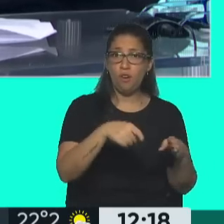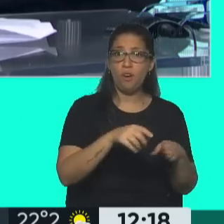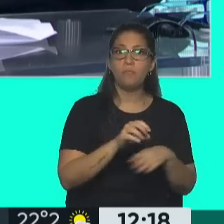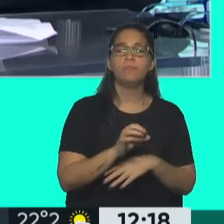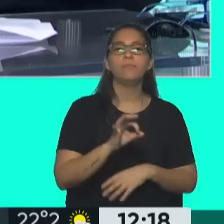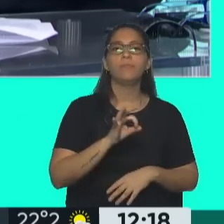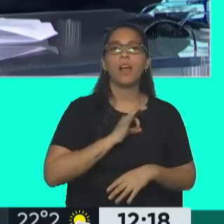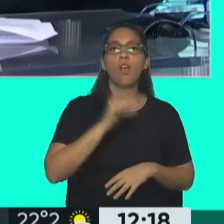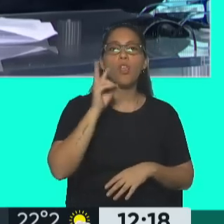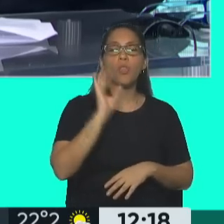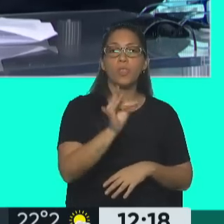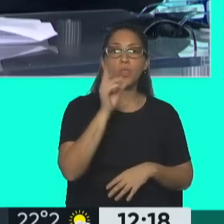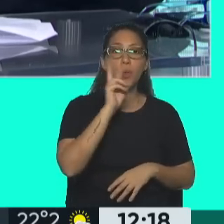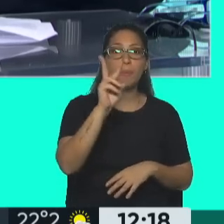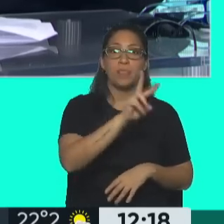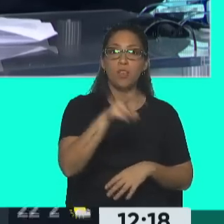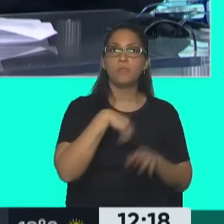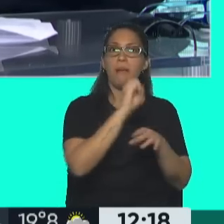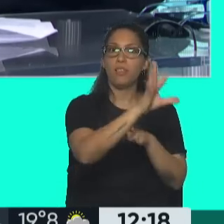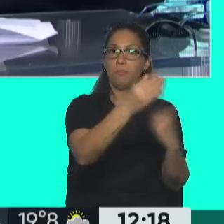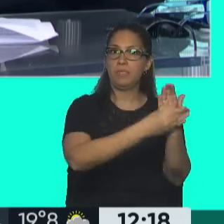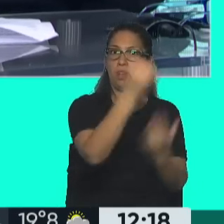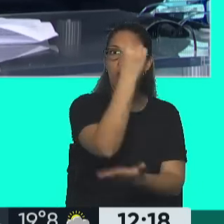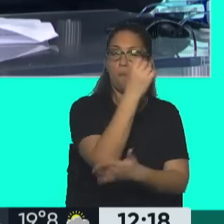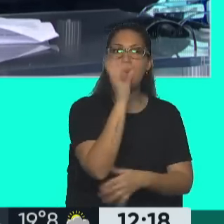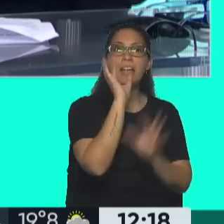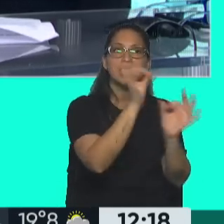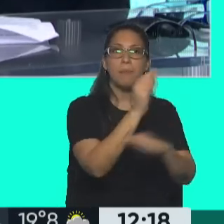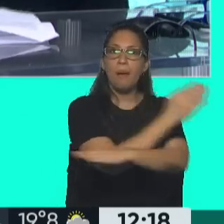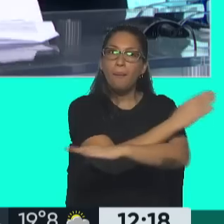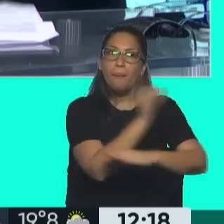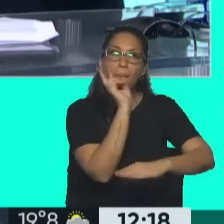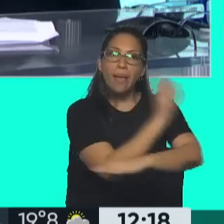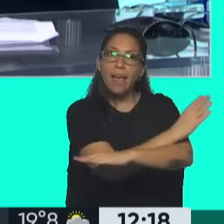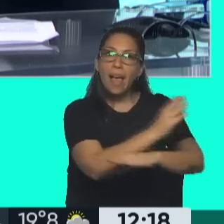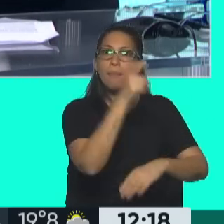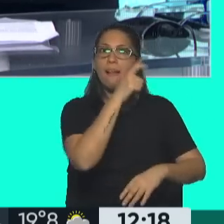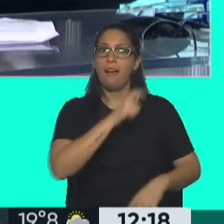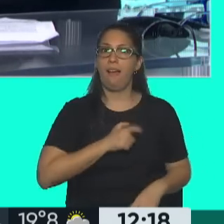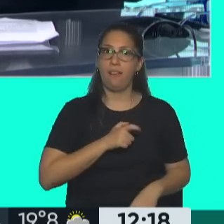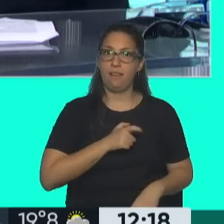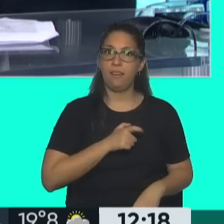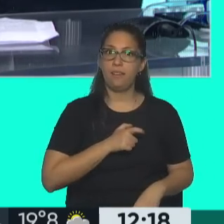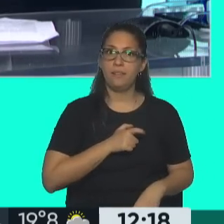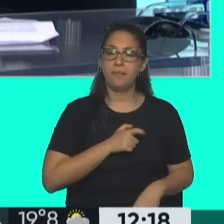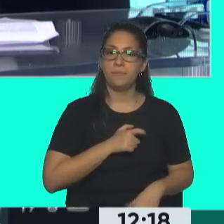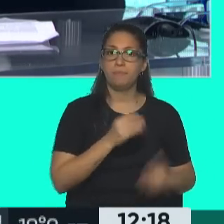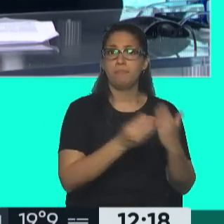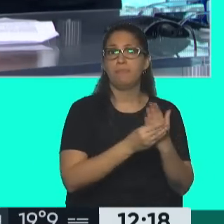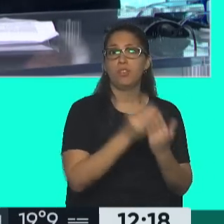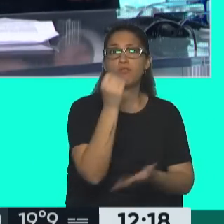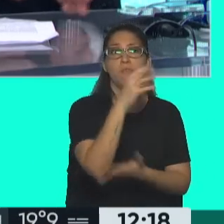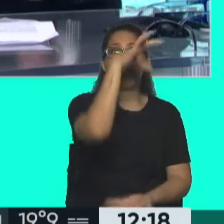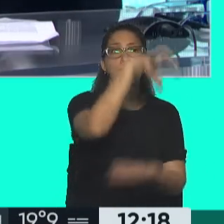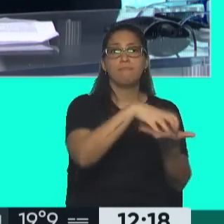diciembre de 2022 al Ministerio de Economía, para que el Ministerio de Economía, en principio, responda. El Ministerio de Economía es el organismo